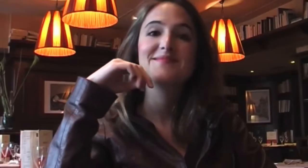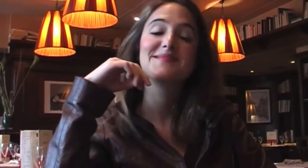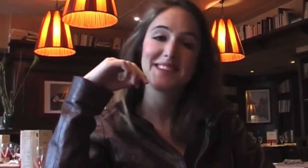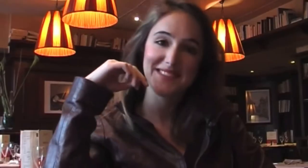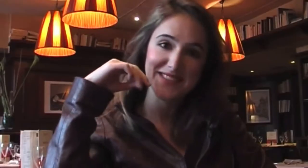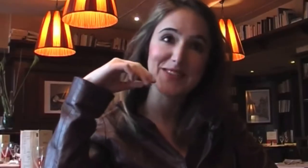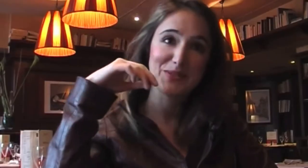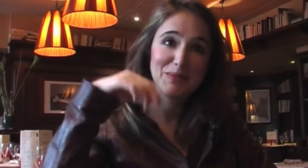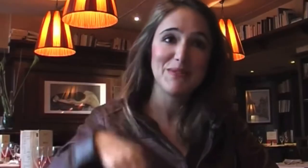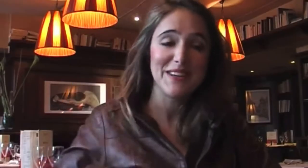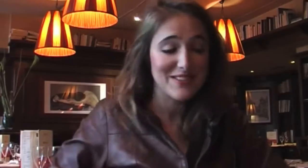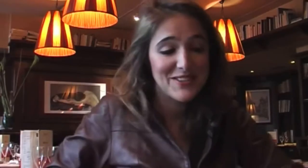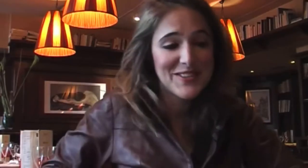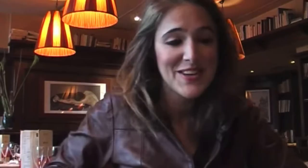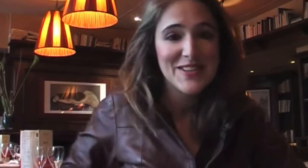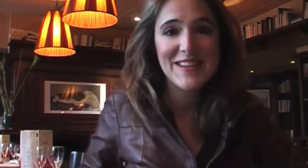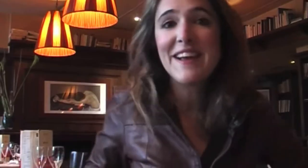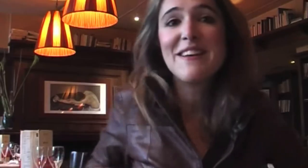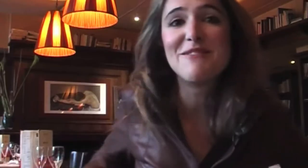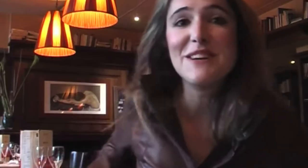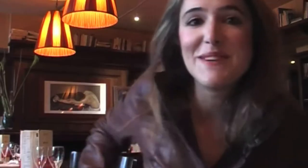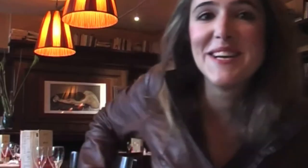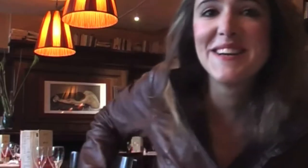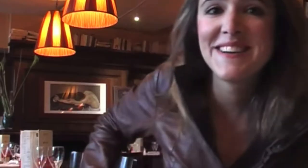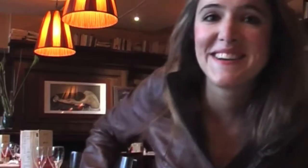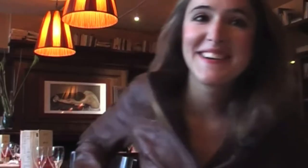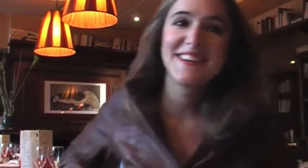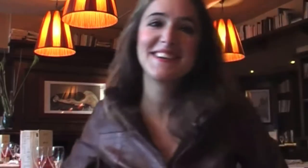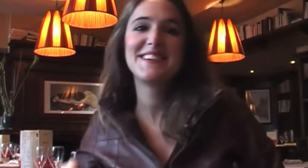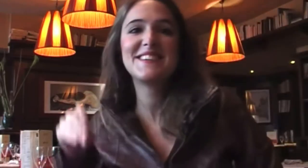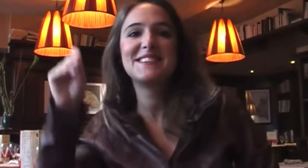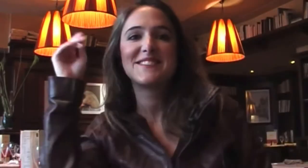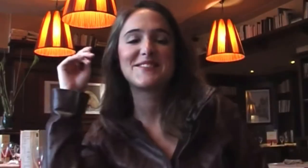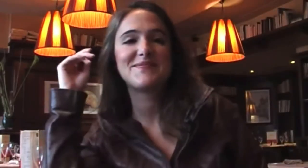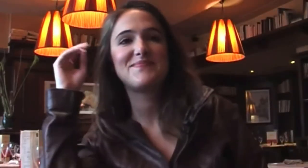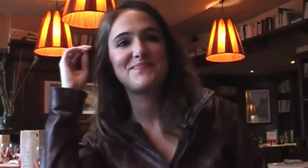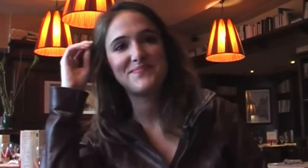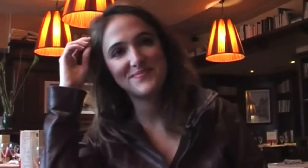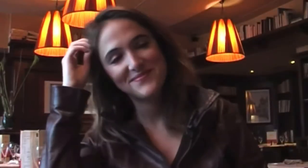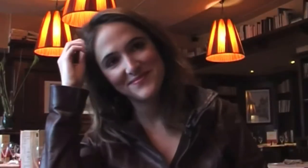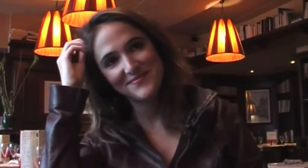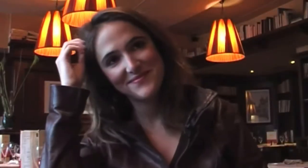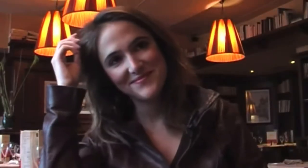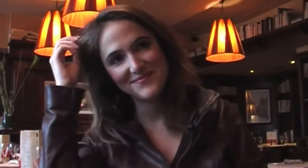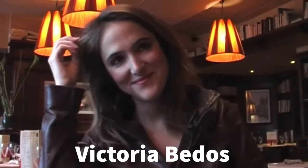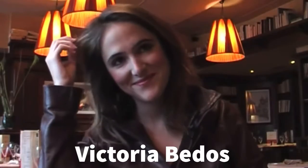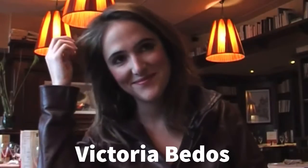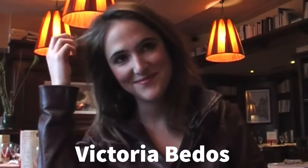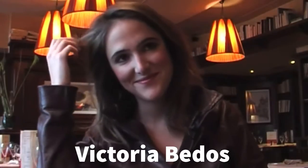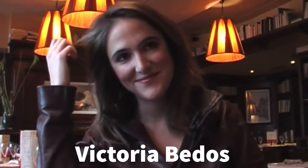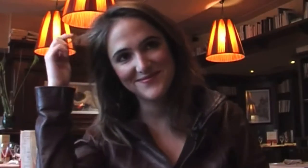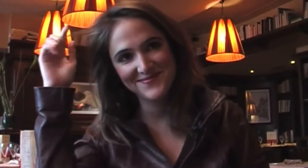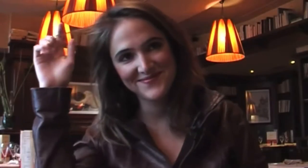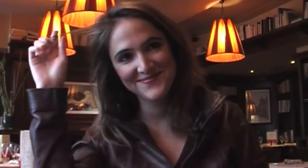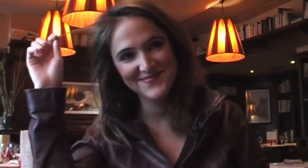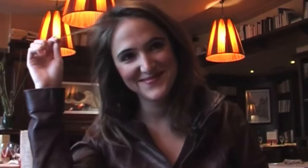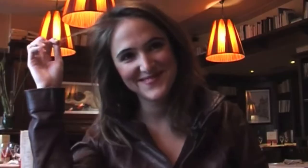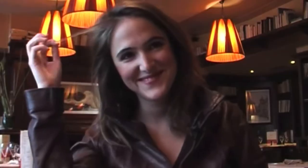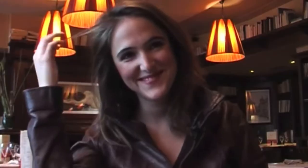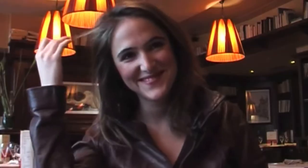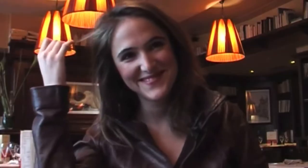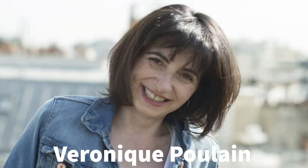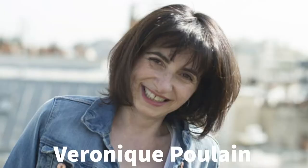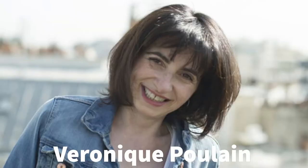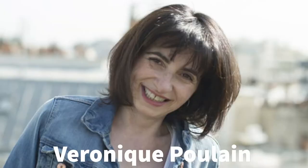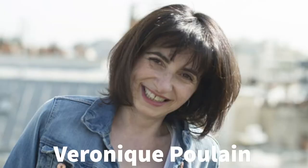La idea original de un adolescente oyente proveniente de una familia sorda surge de una plática entre la escritora Victoria Bedos y la asistente de su